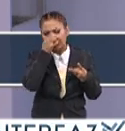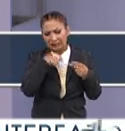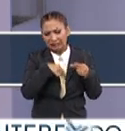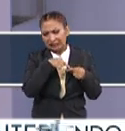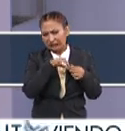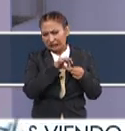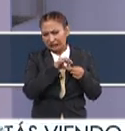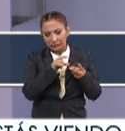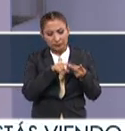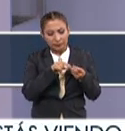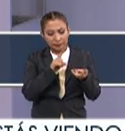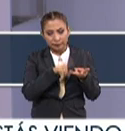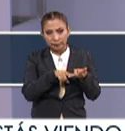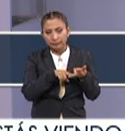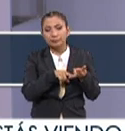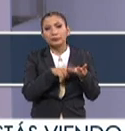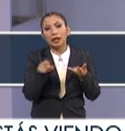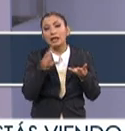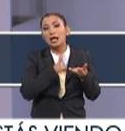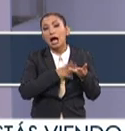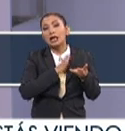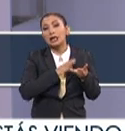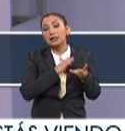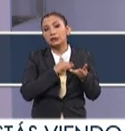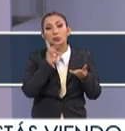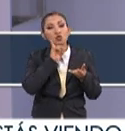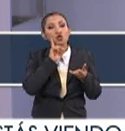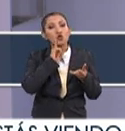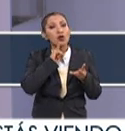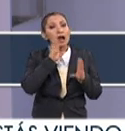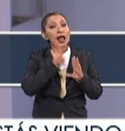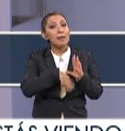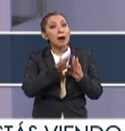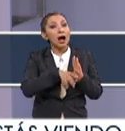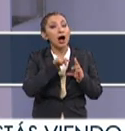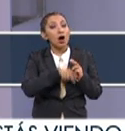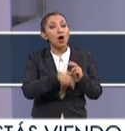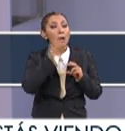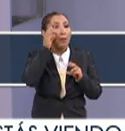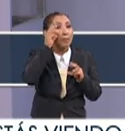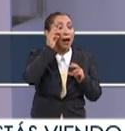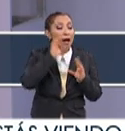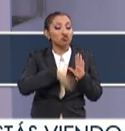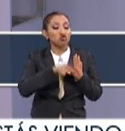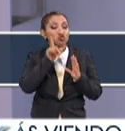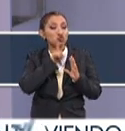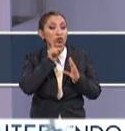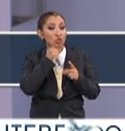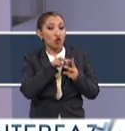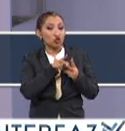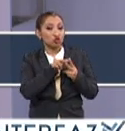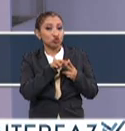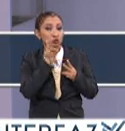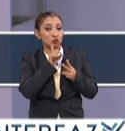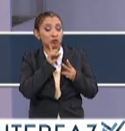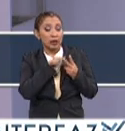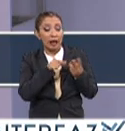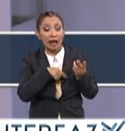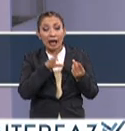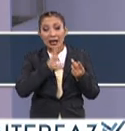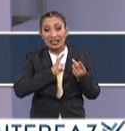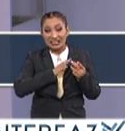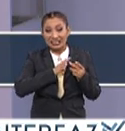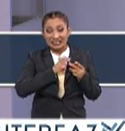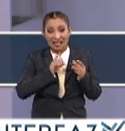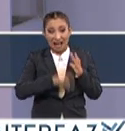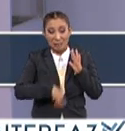del otro, y sigue el cáncer cervicouterino. En mujeres, el de mama y el cervicouterino. En México, el cervicouterino,